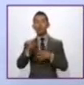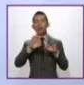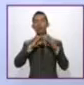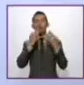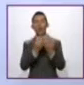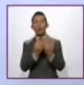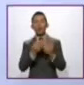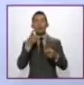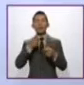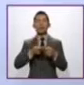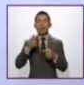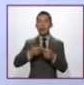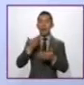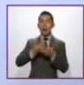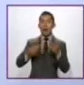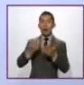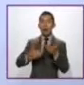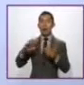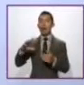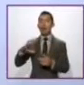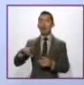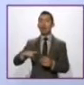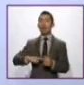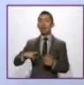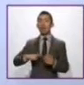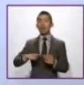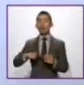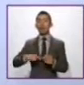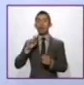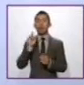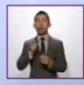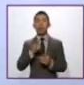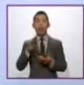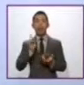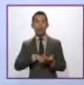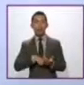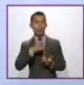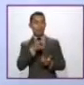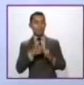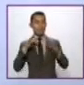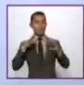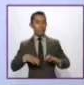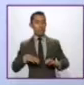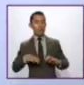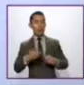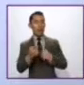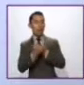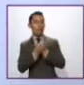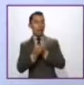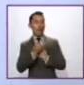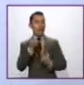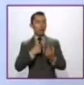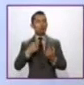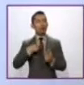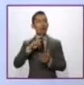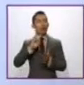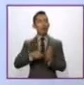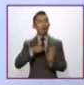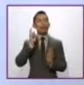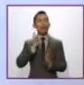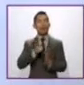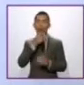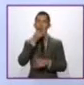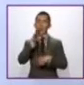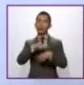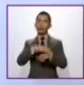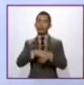por el modelo de gobierno que tenemos, que consiste en el enriquecimiento solo para unos cuantos. Tengo que volverte a hacer notar